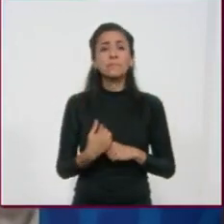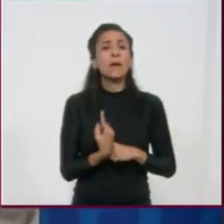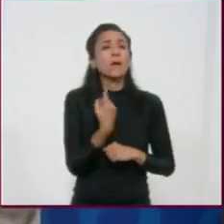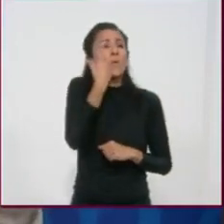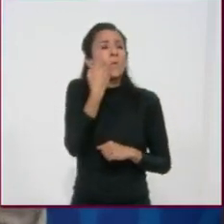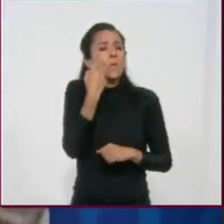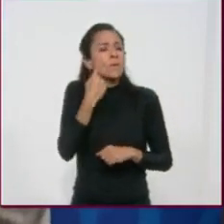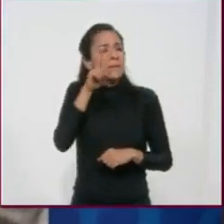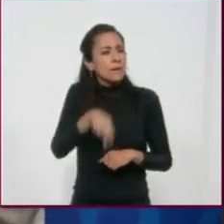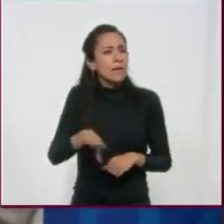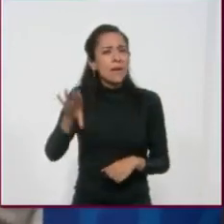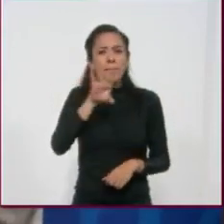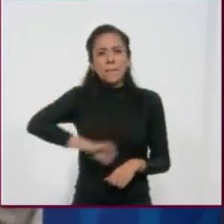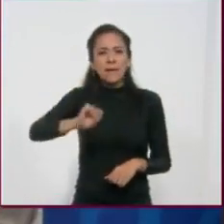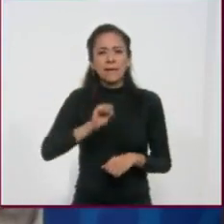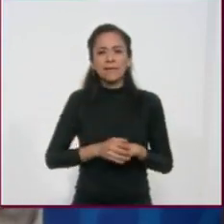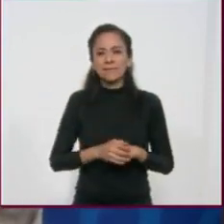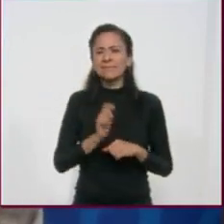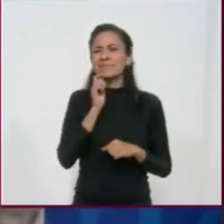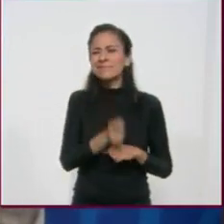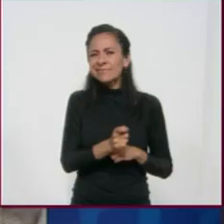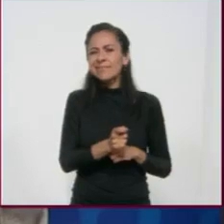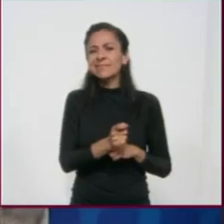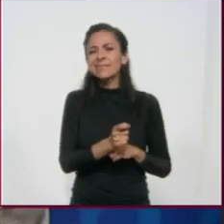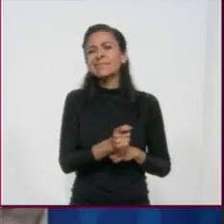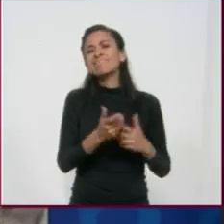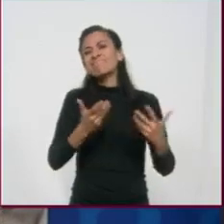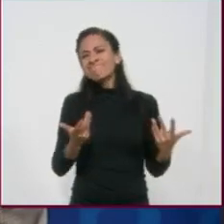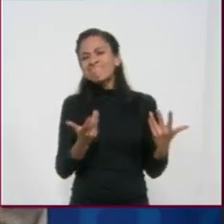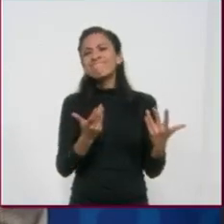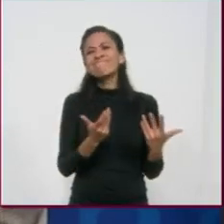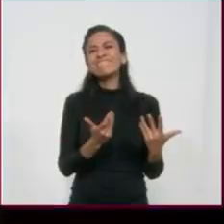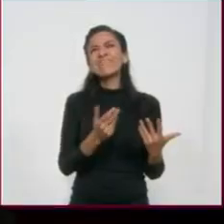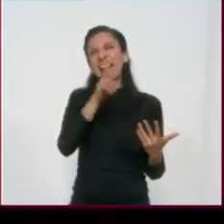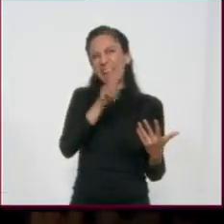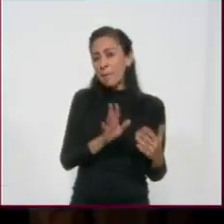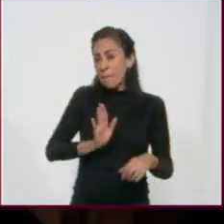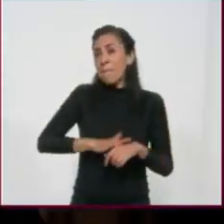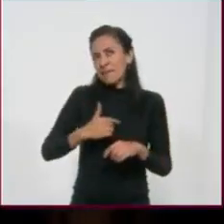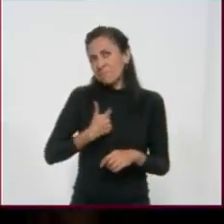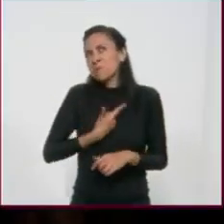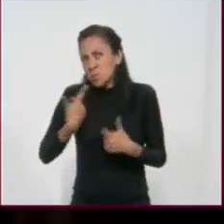más. No el repertorio, pero el repertorio me gustaría ser pianista.